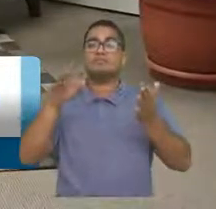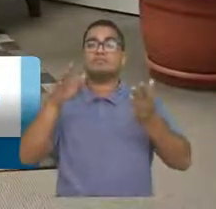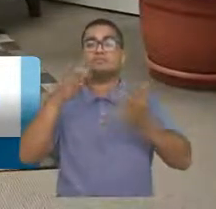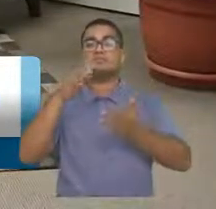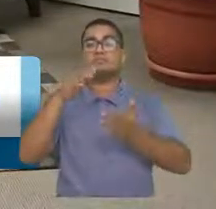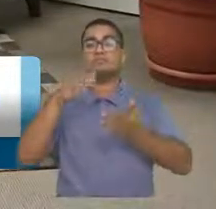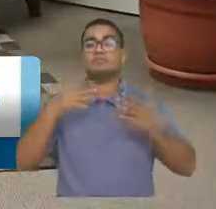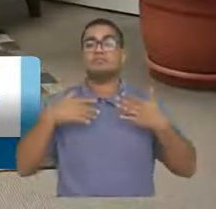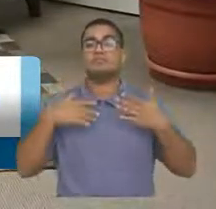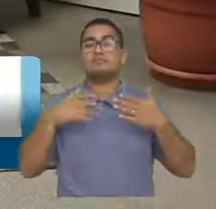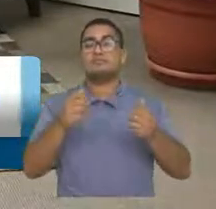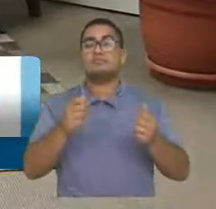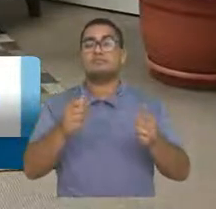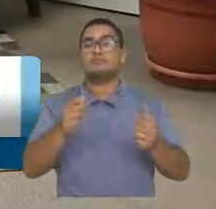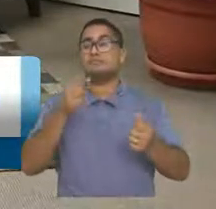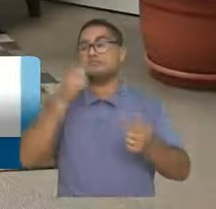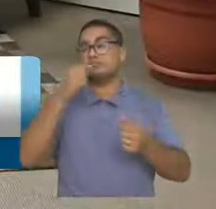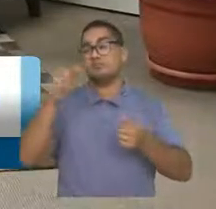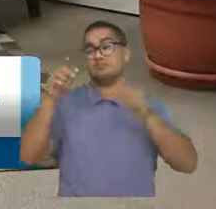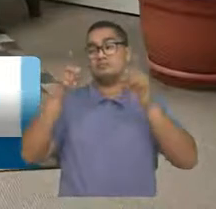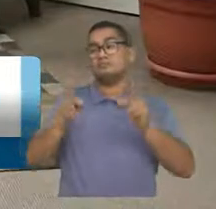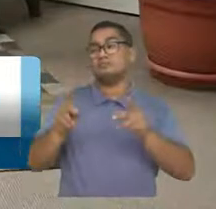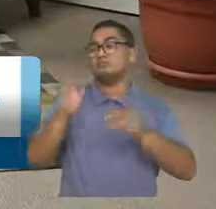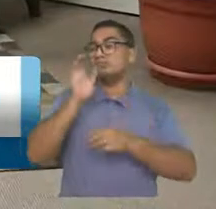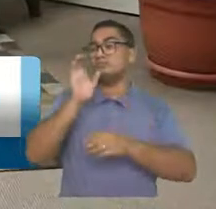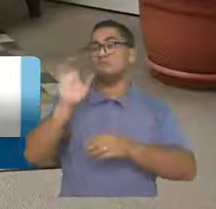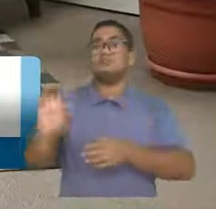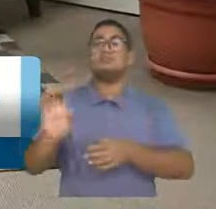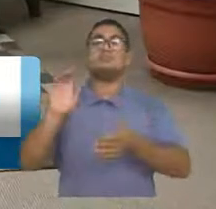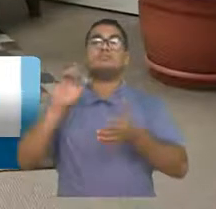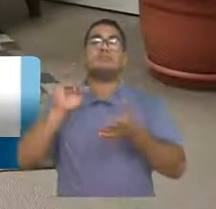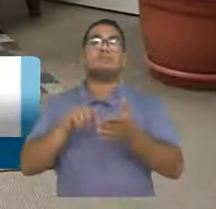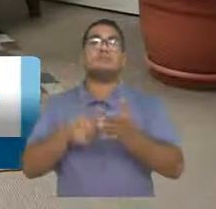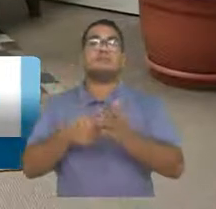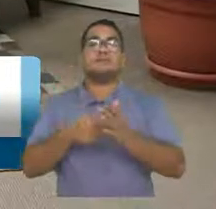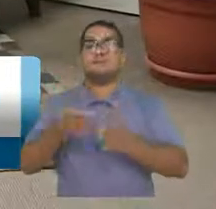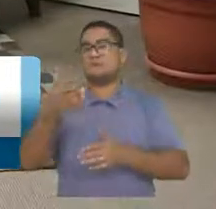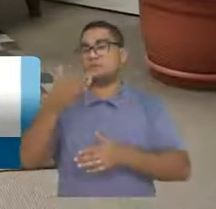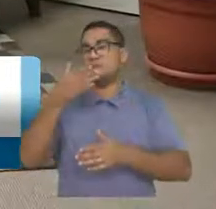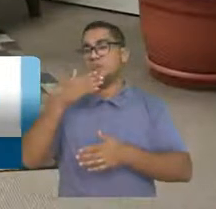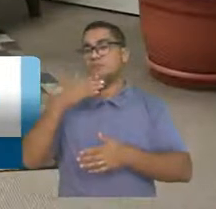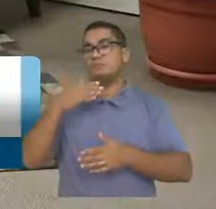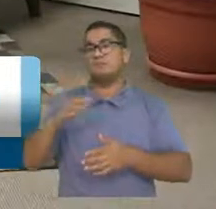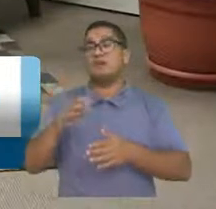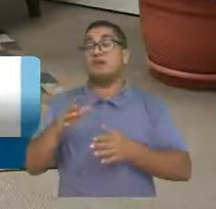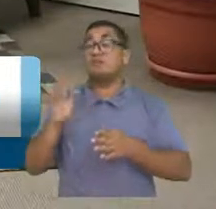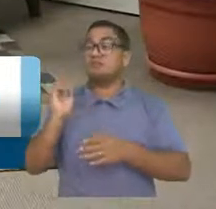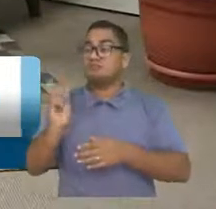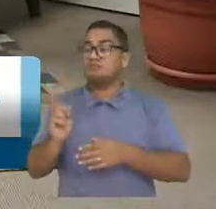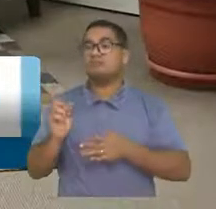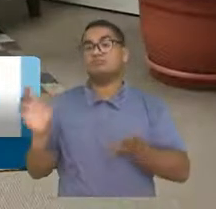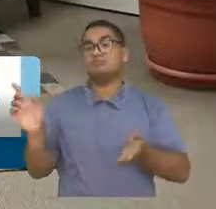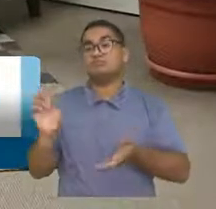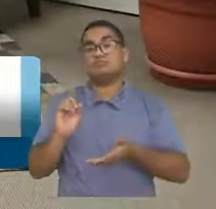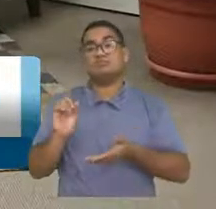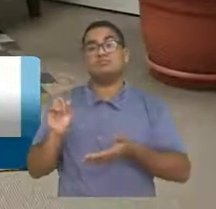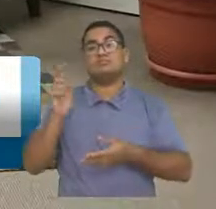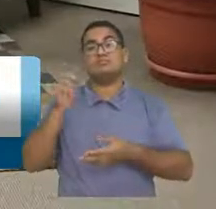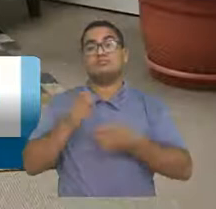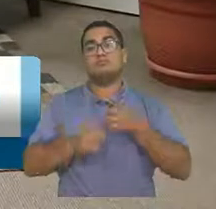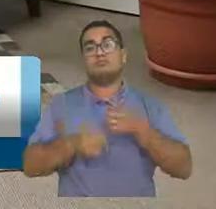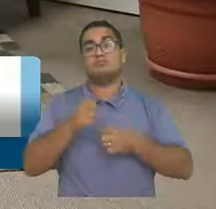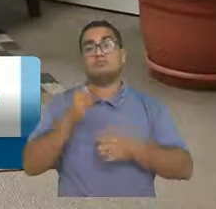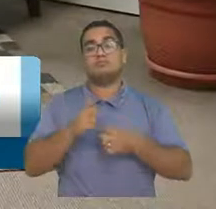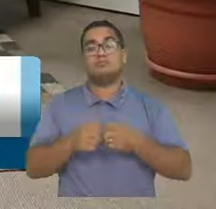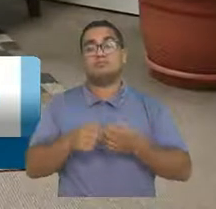portan mal, dice la gente, ¿verdad? O sea, porque son desobedientes, son rebeldes, por problemas de conducta, que le